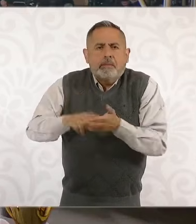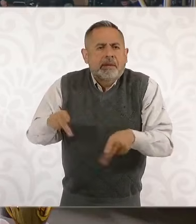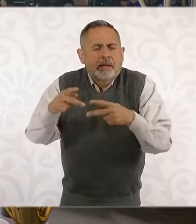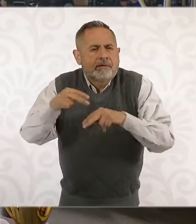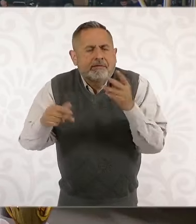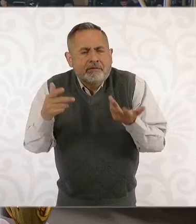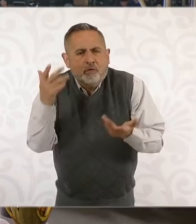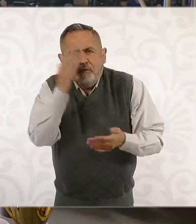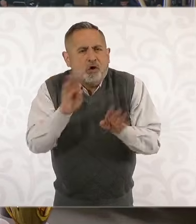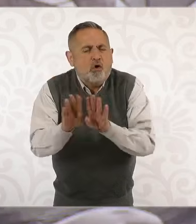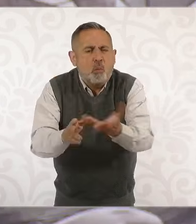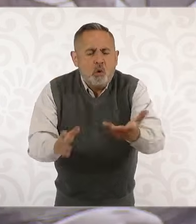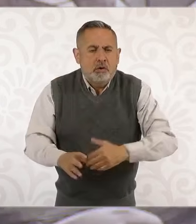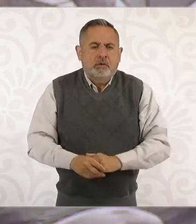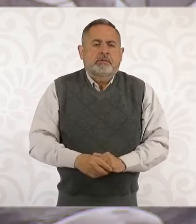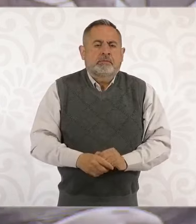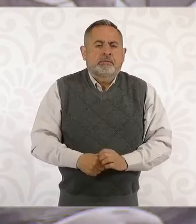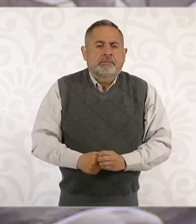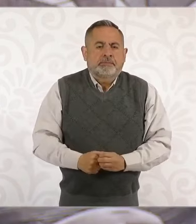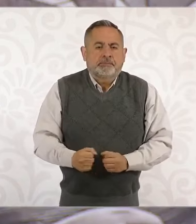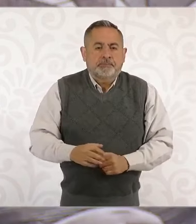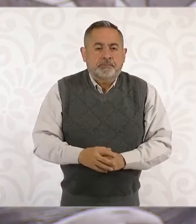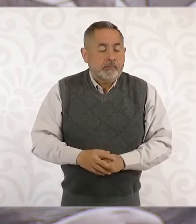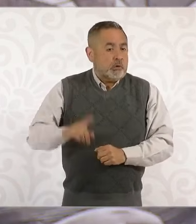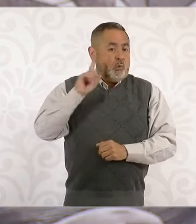reventa está regulada en legislaciones locales.